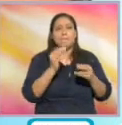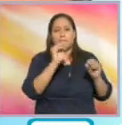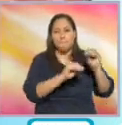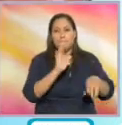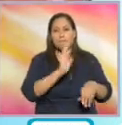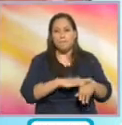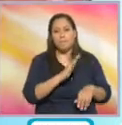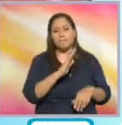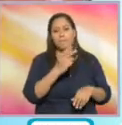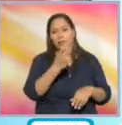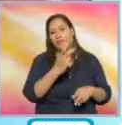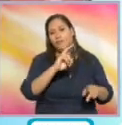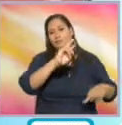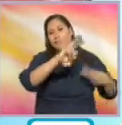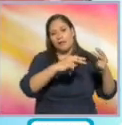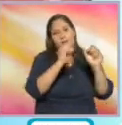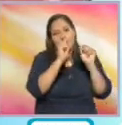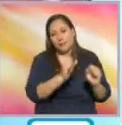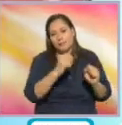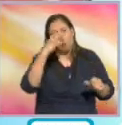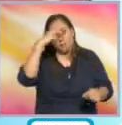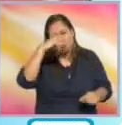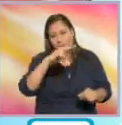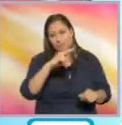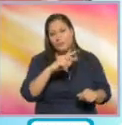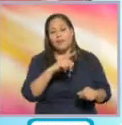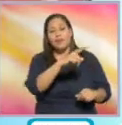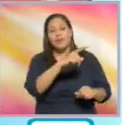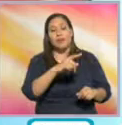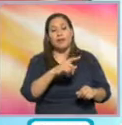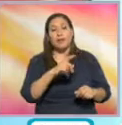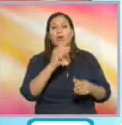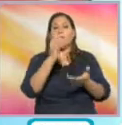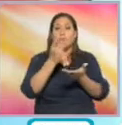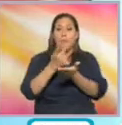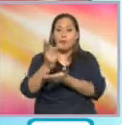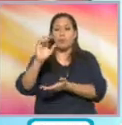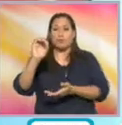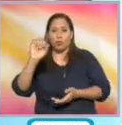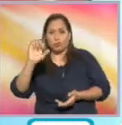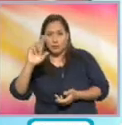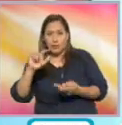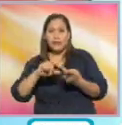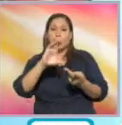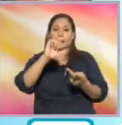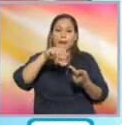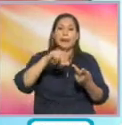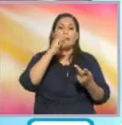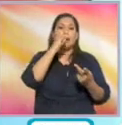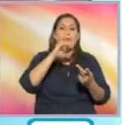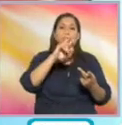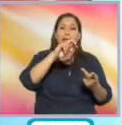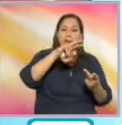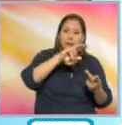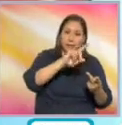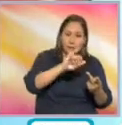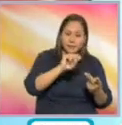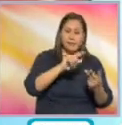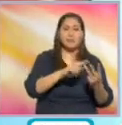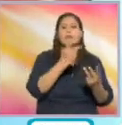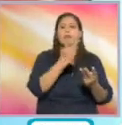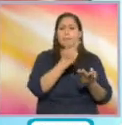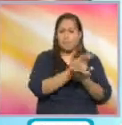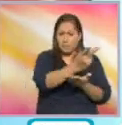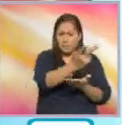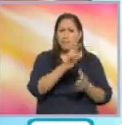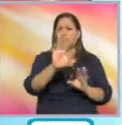maravilla, era inevitable justo que la presencia de mexicanos no solo esté, a ver, los Óscares, por supuesto, Cannes, Venecia, hay literalmente